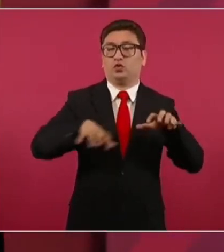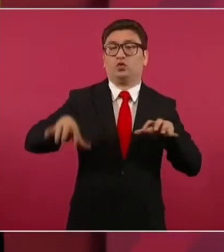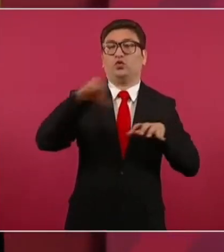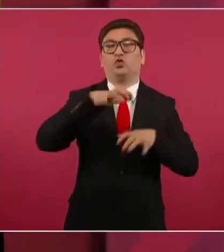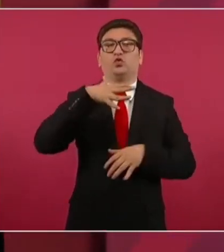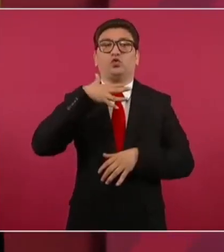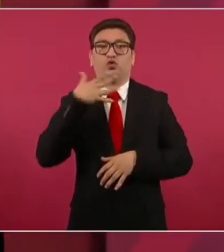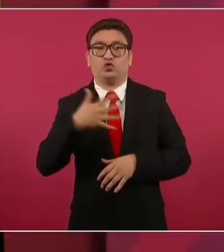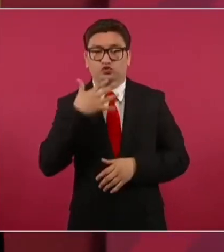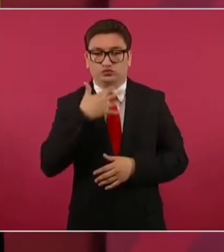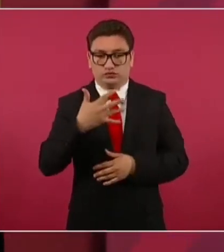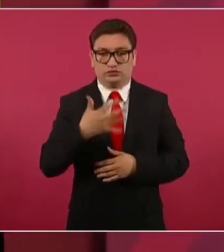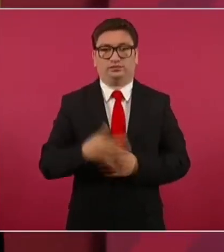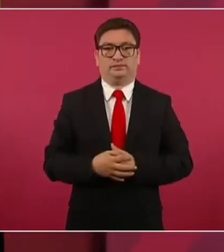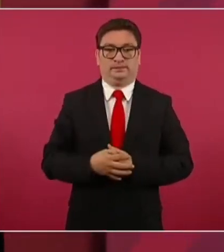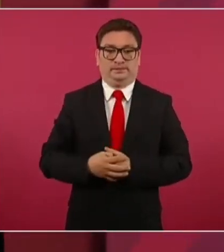corrupta